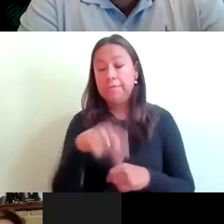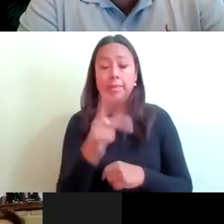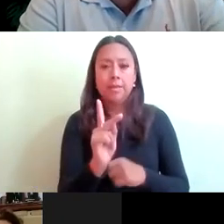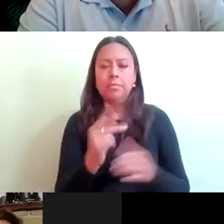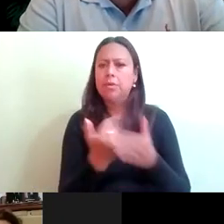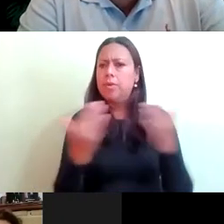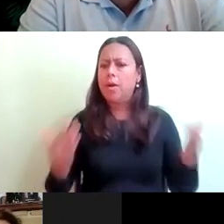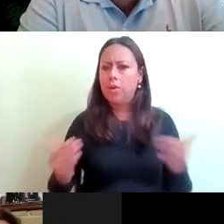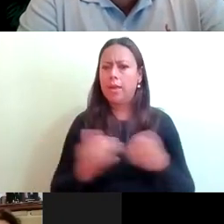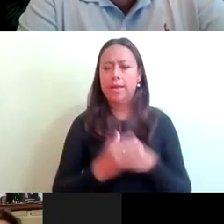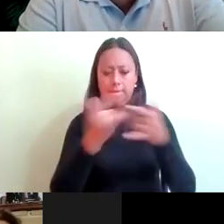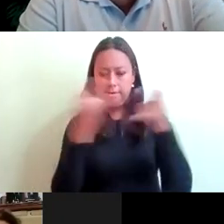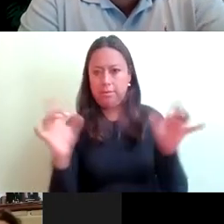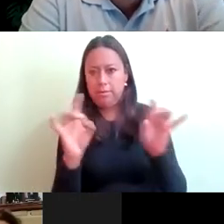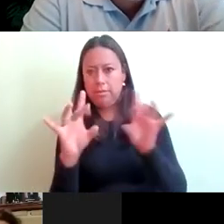antecedente,